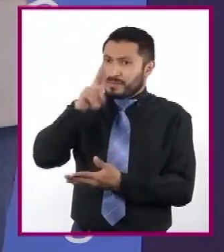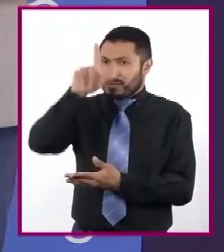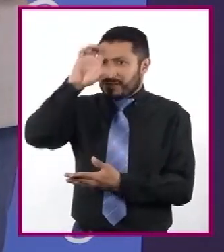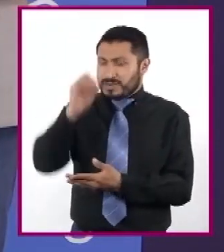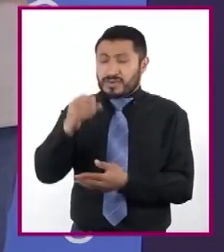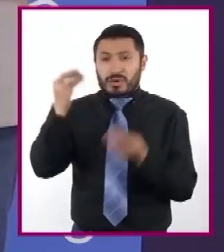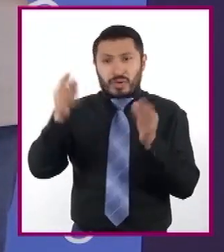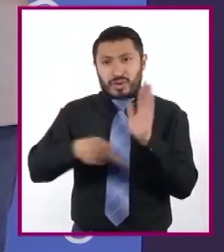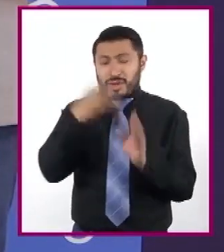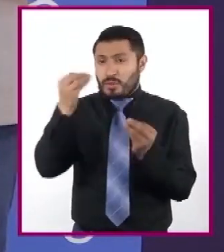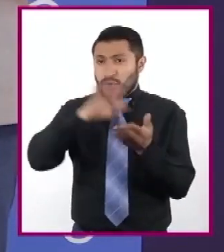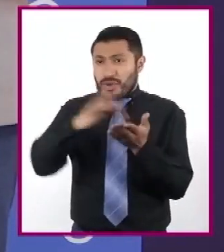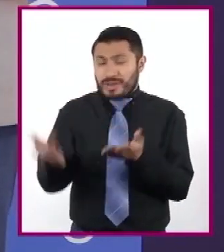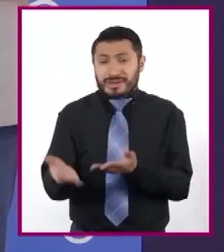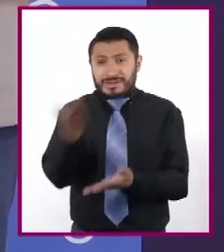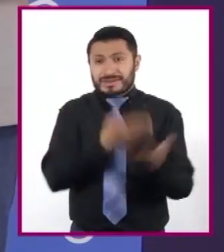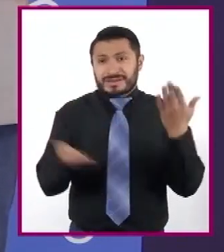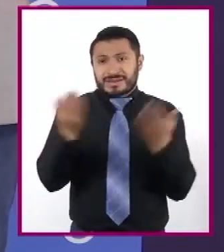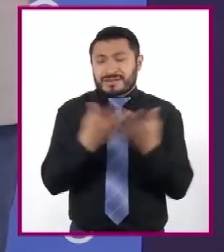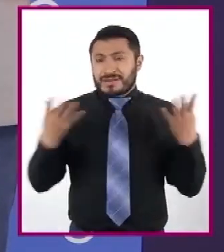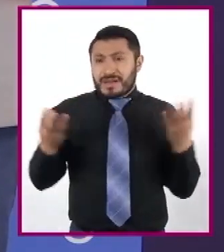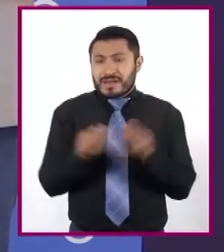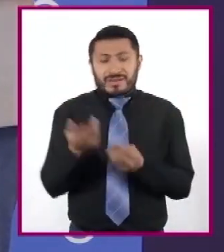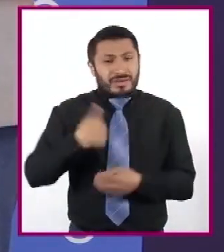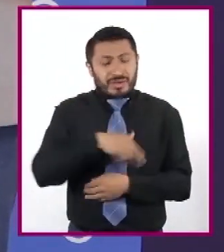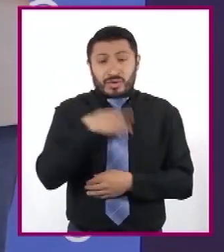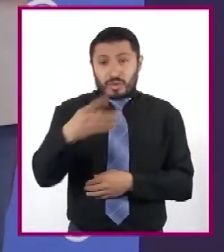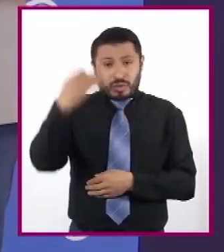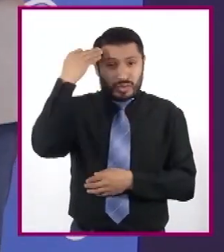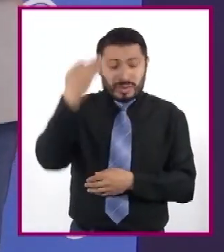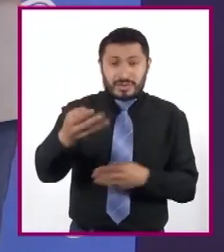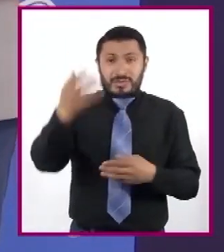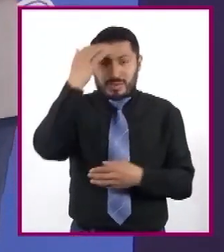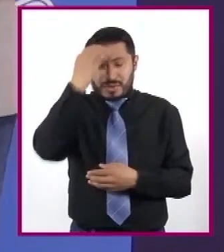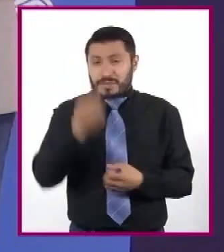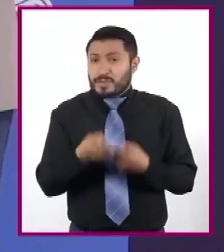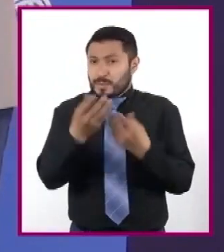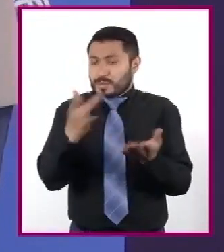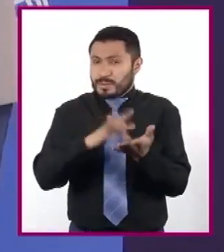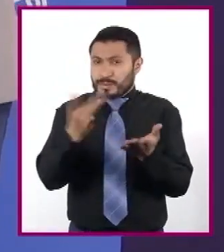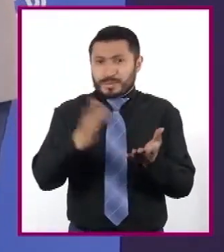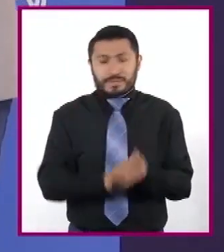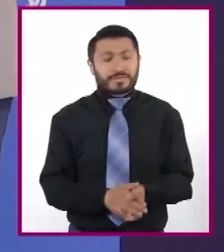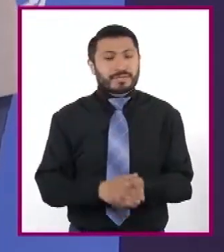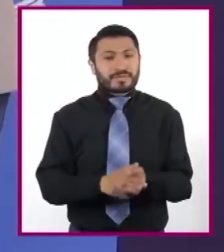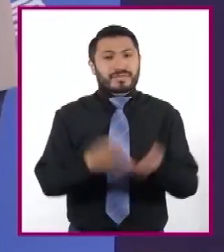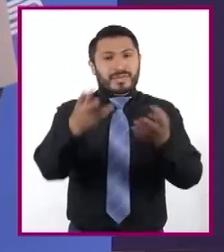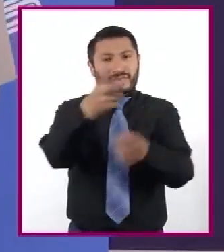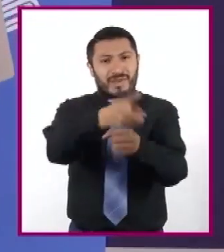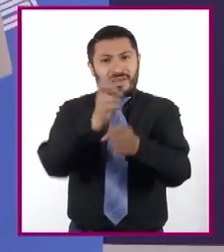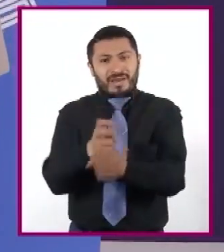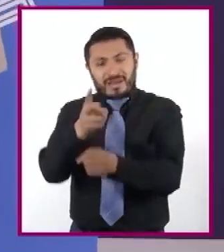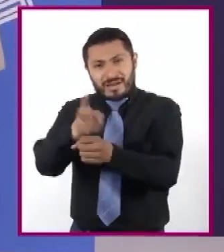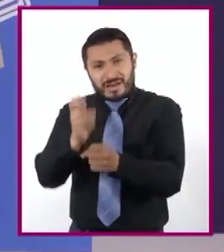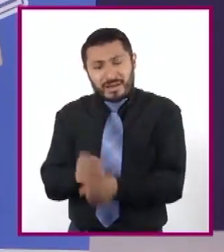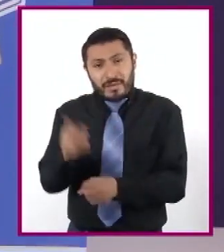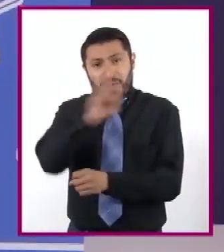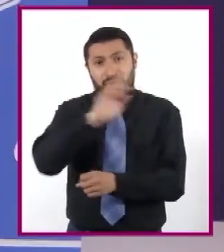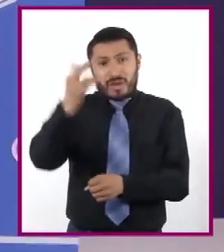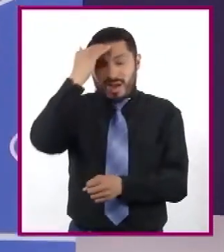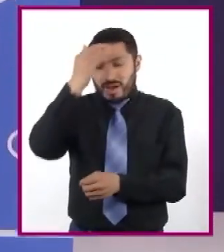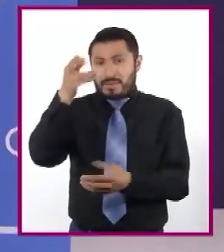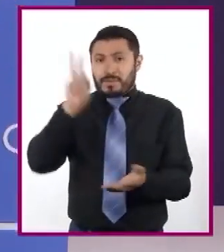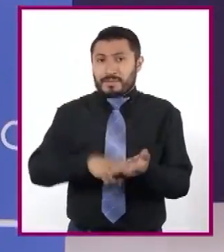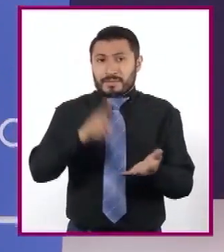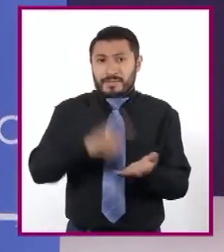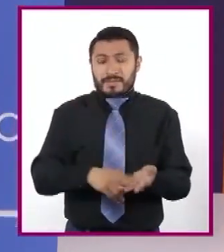muchas gracias por compartir con nosotros su tiempo y conocimiento. Les exhorto a que reconozcamos y valoremos